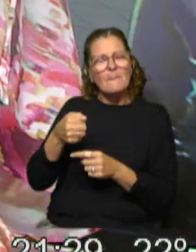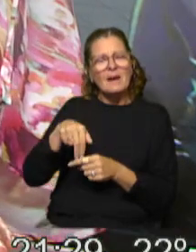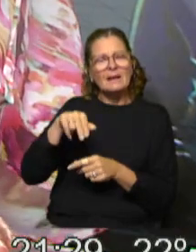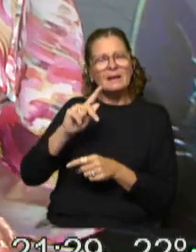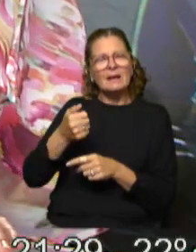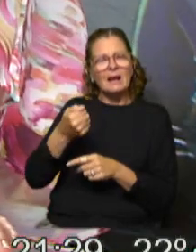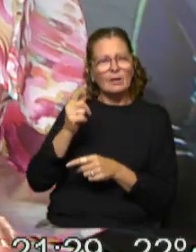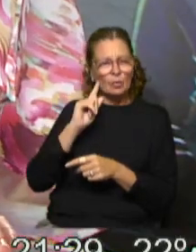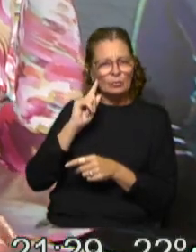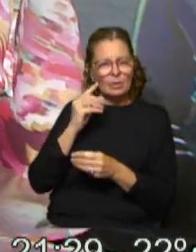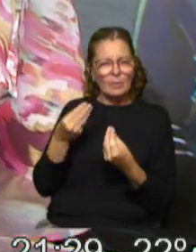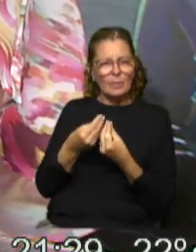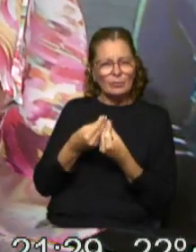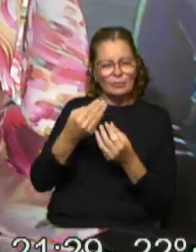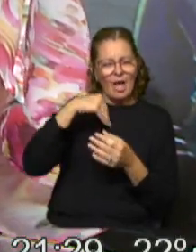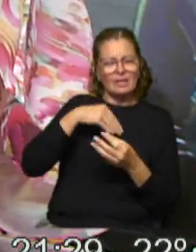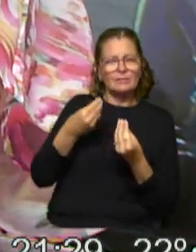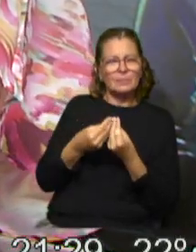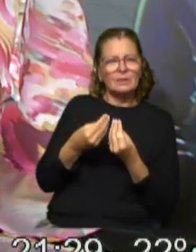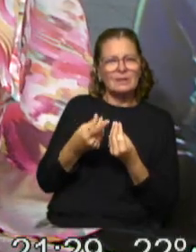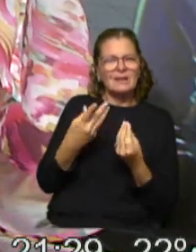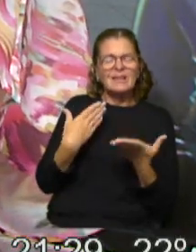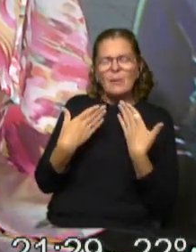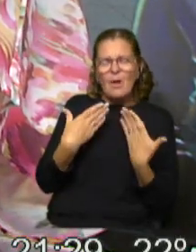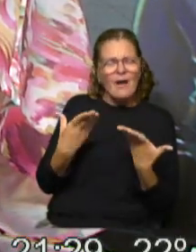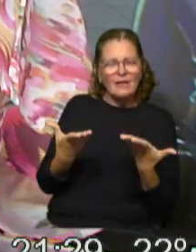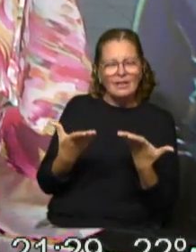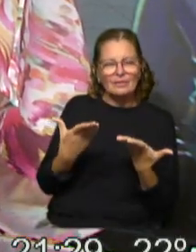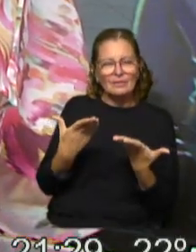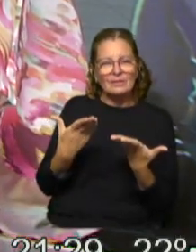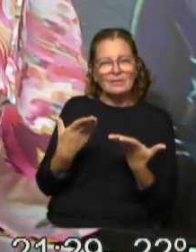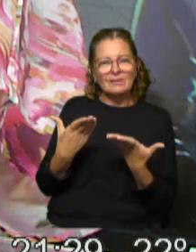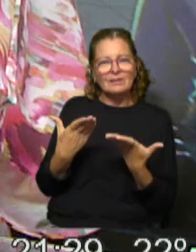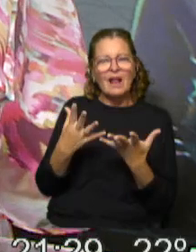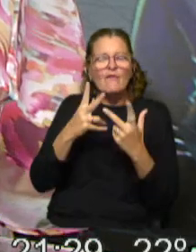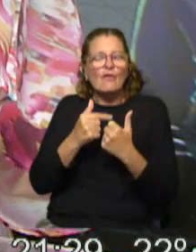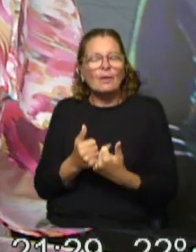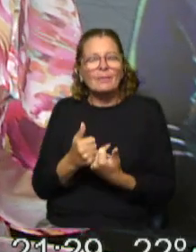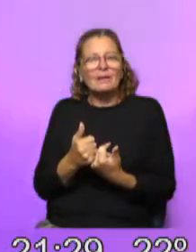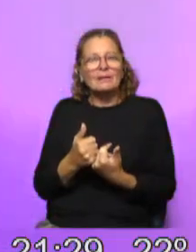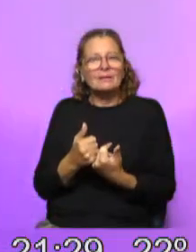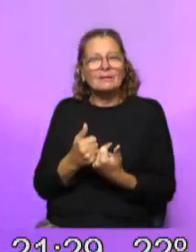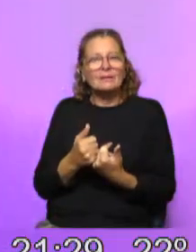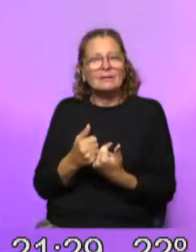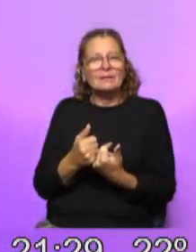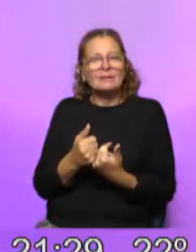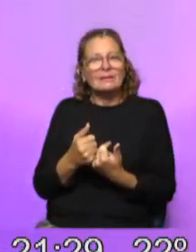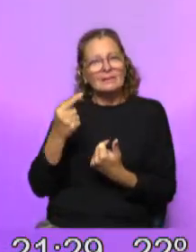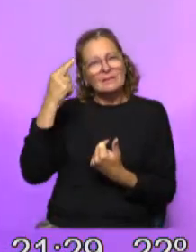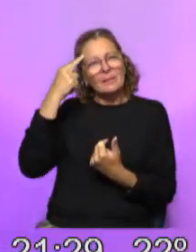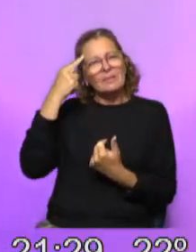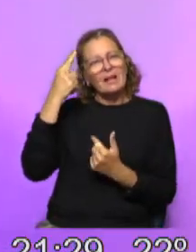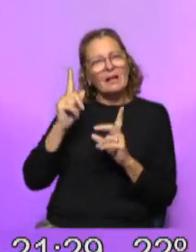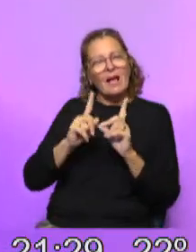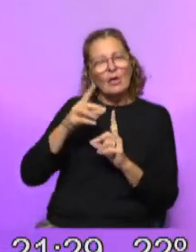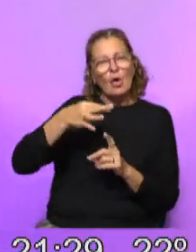escuchamos mucho y lo tenemos incorporado. Sí. ¿De qué estamos hablando en el estilo? No, es que se cree que es un estilo único,